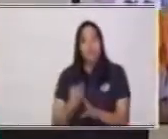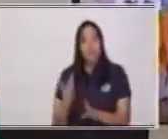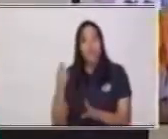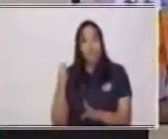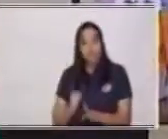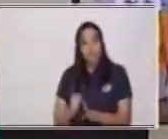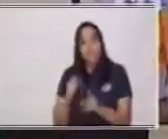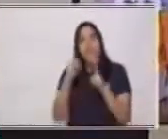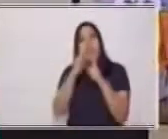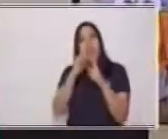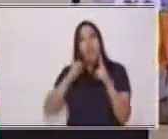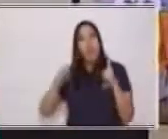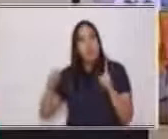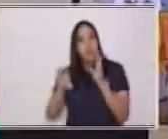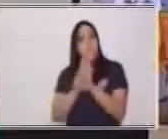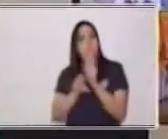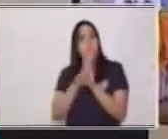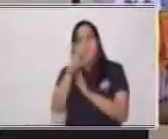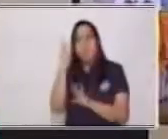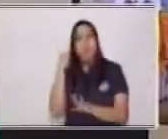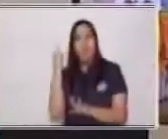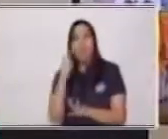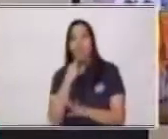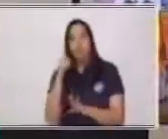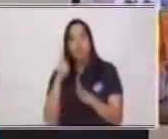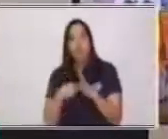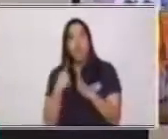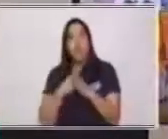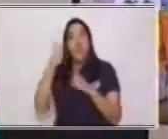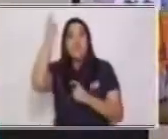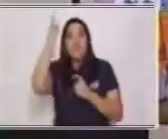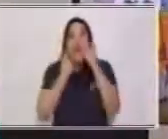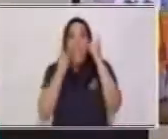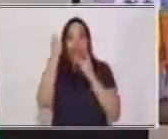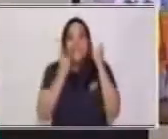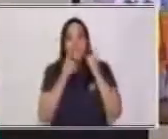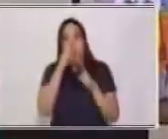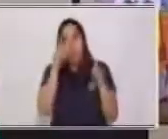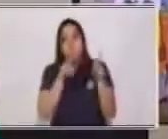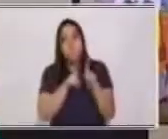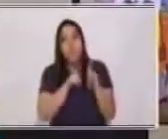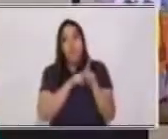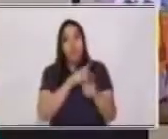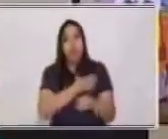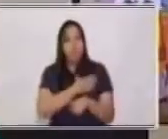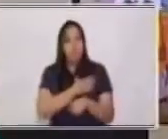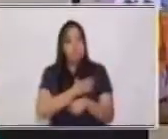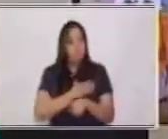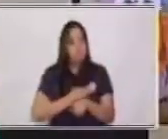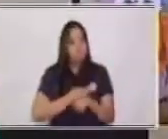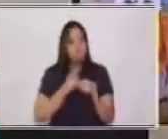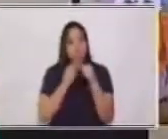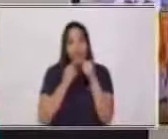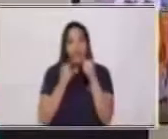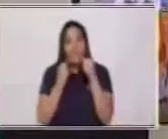ayuda sería una oración exclamativa. Entonces la vamos a colocar acá. Luego,